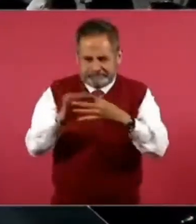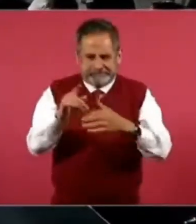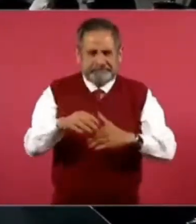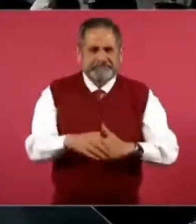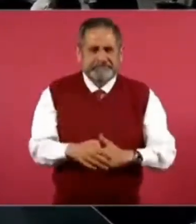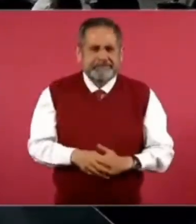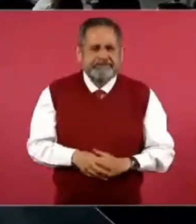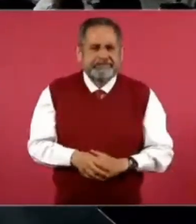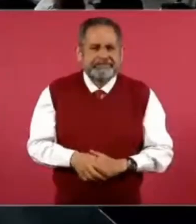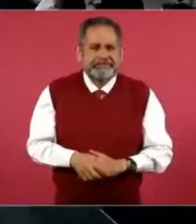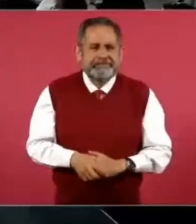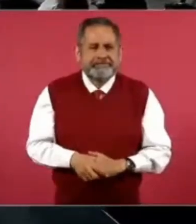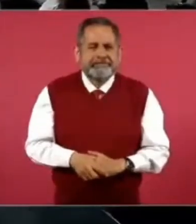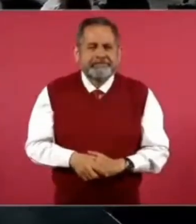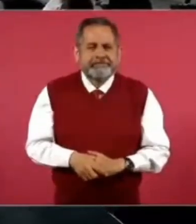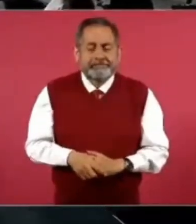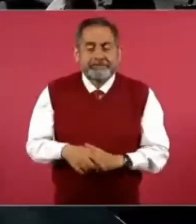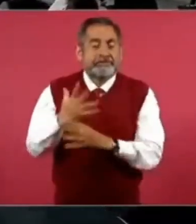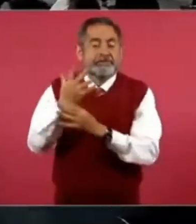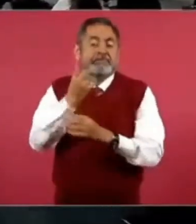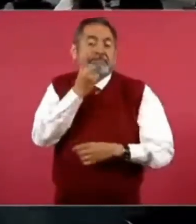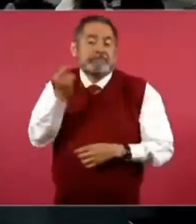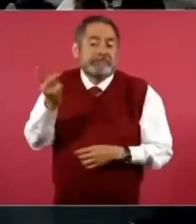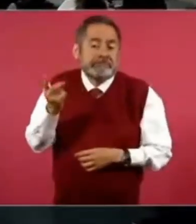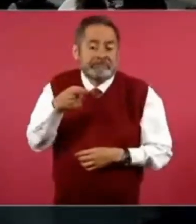sí, dice,